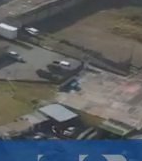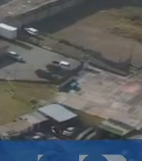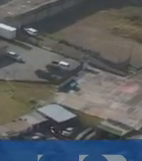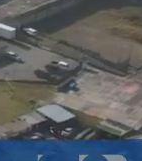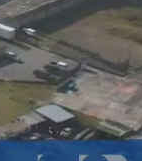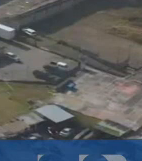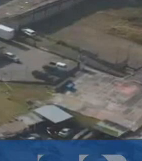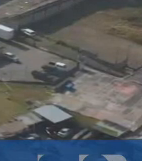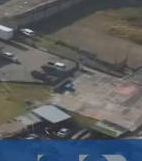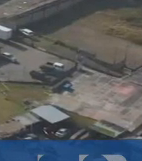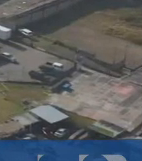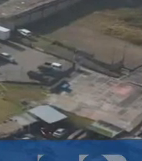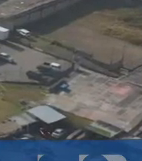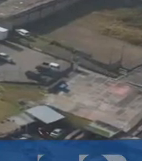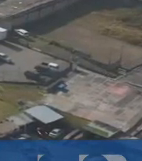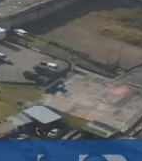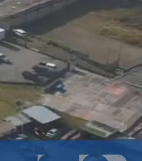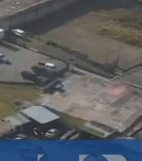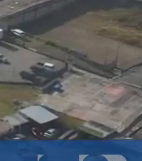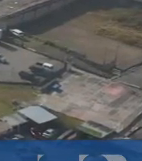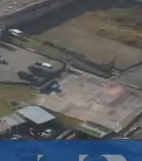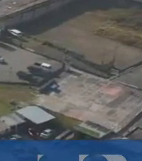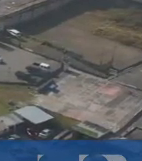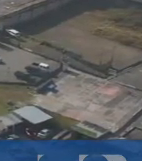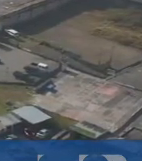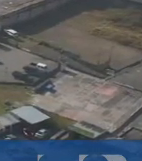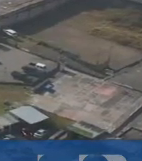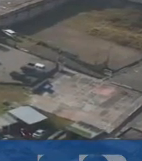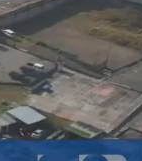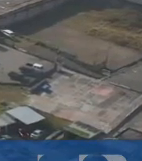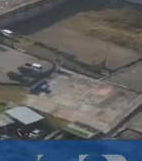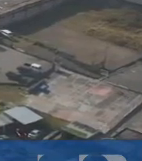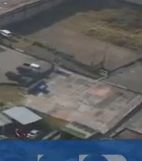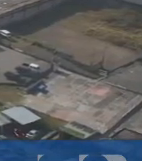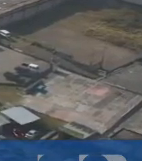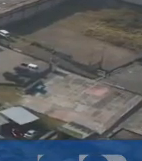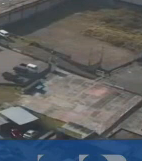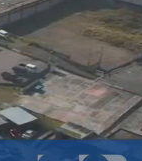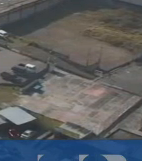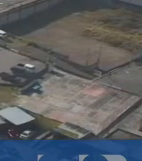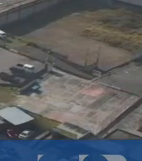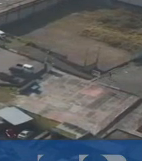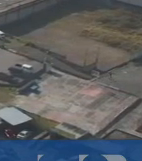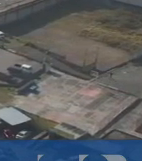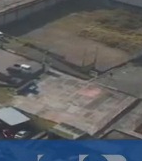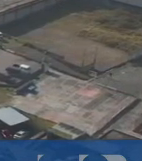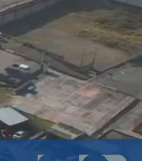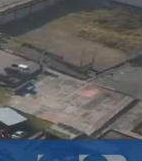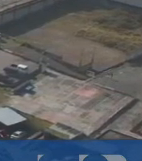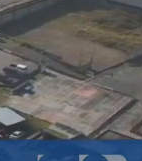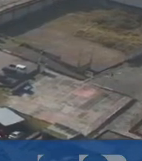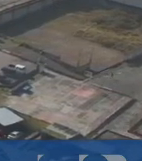Andrés para nuestros amigos en casa deseándoles Que tengan un excelente miércoles tome las precauciones porque en el sector del estadio olímpico